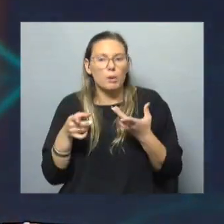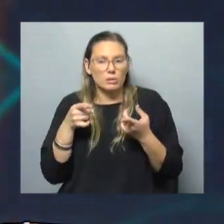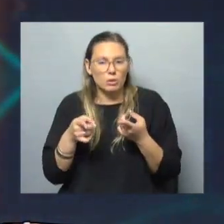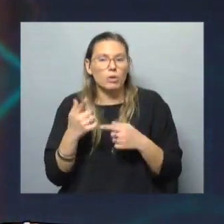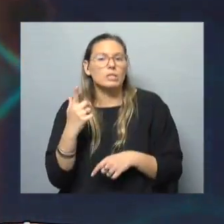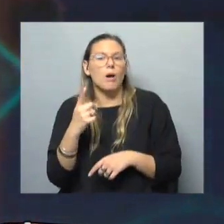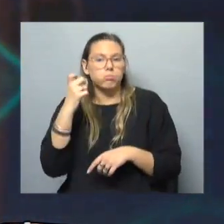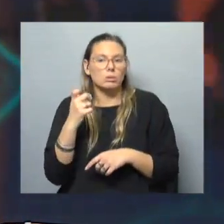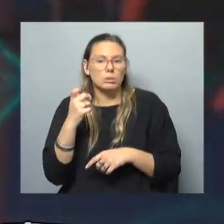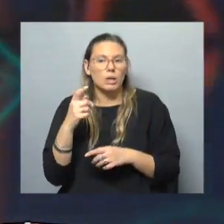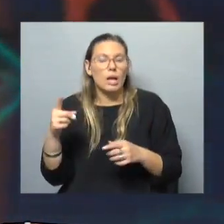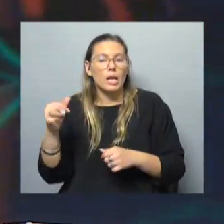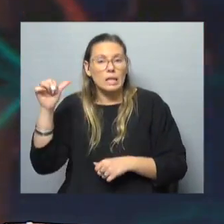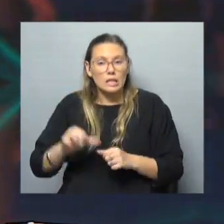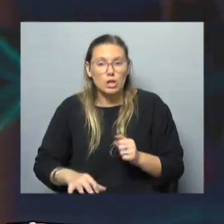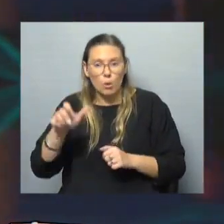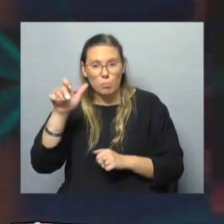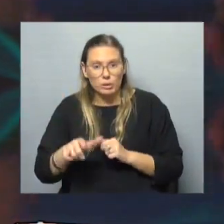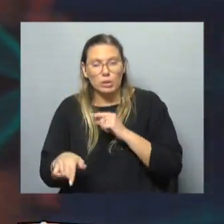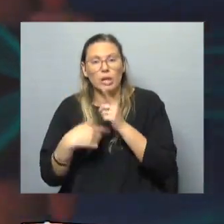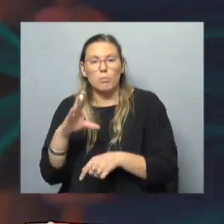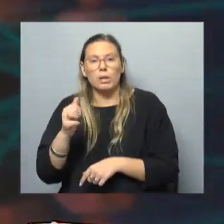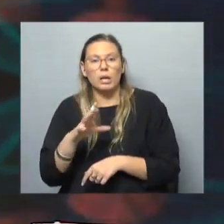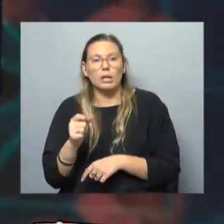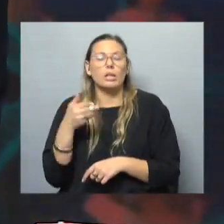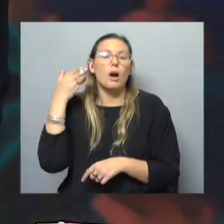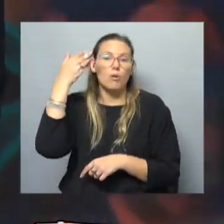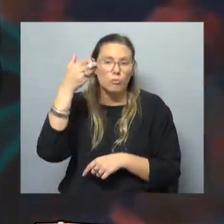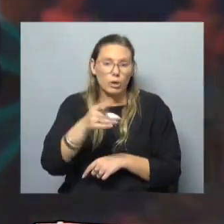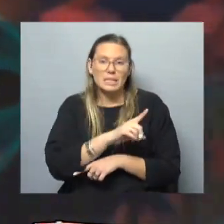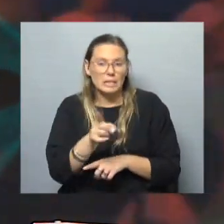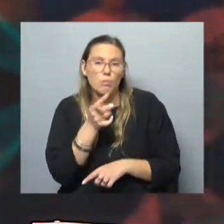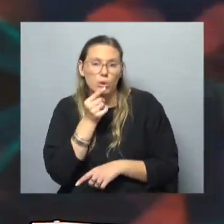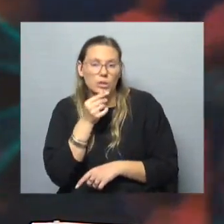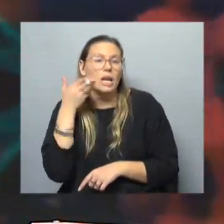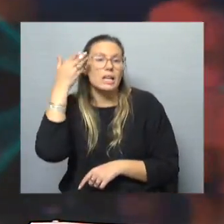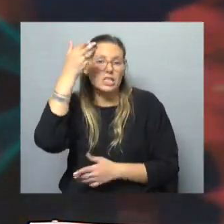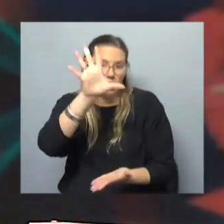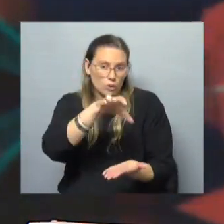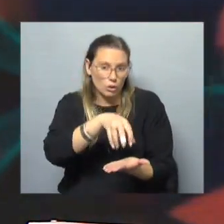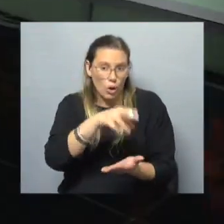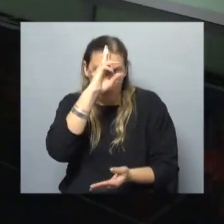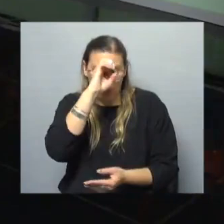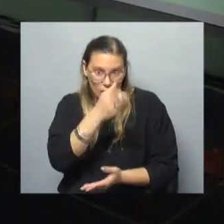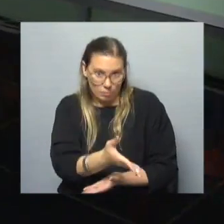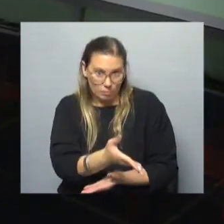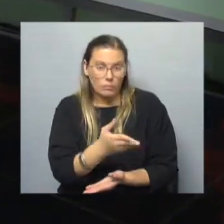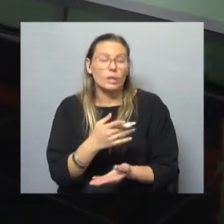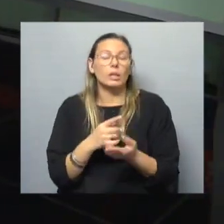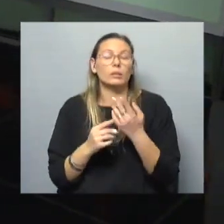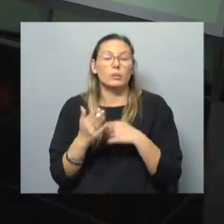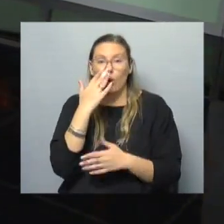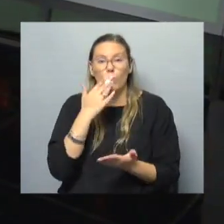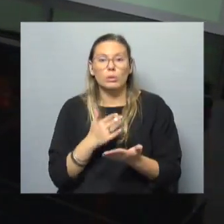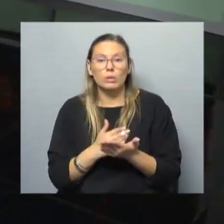bala que hirió a la persona que después, a través de Carrera, terminó recibiendo, sin ser policía, asistencia en ese hospital. Y lo último que les comento